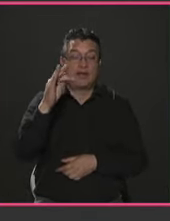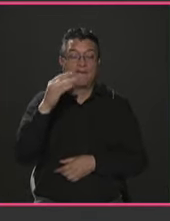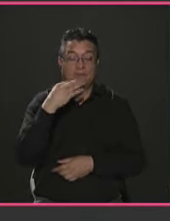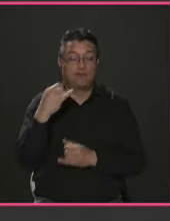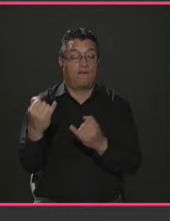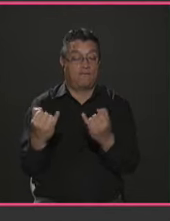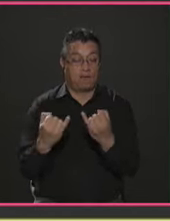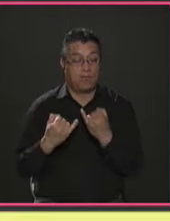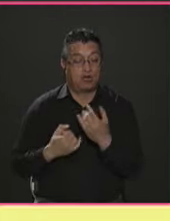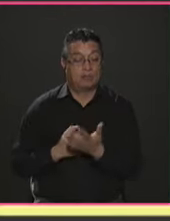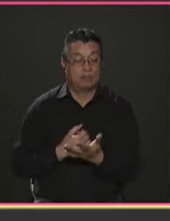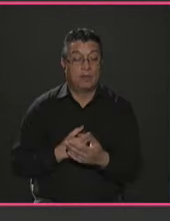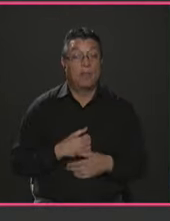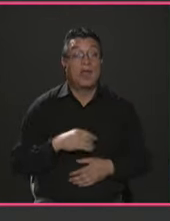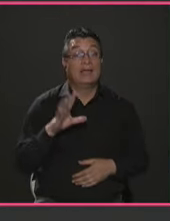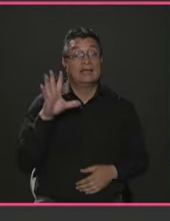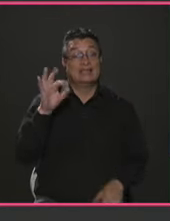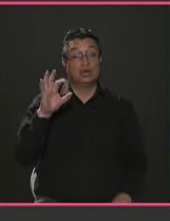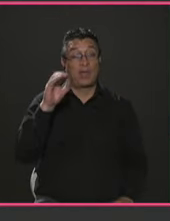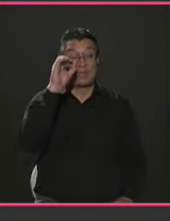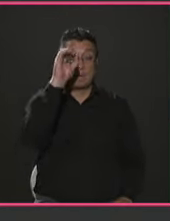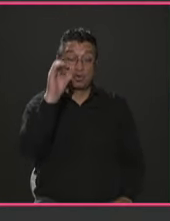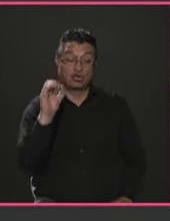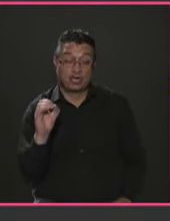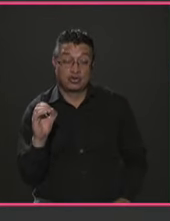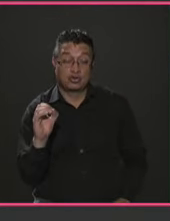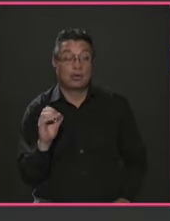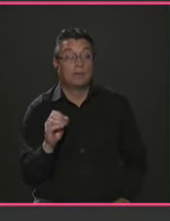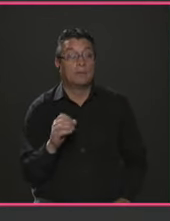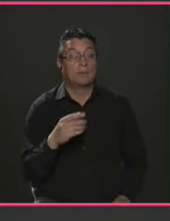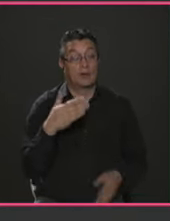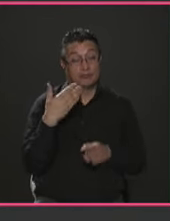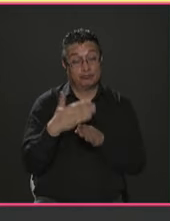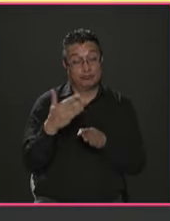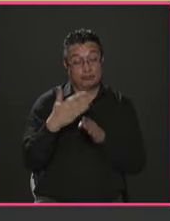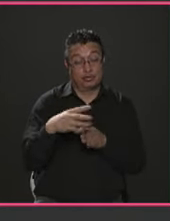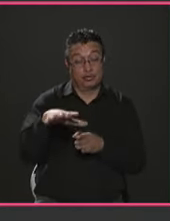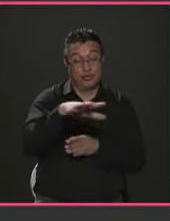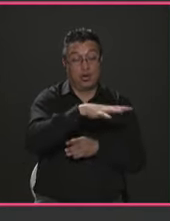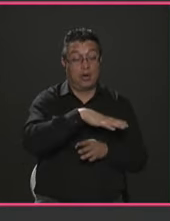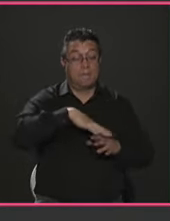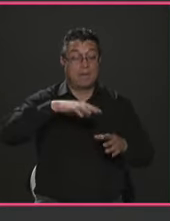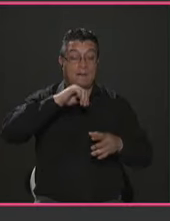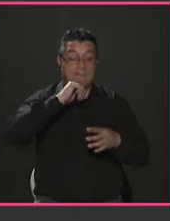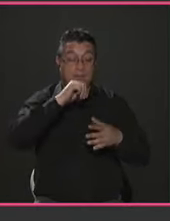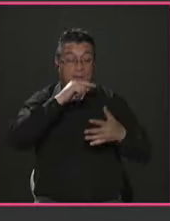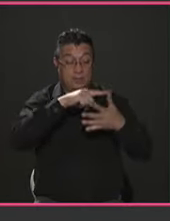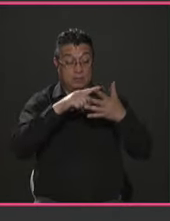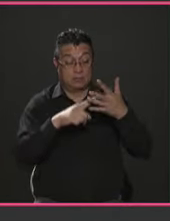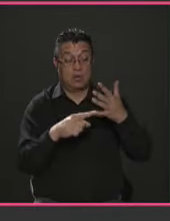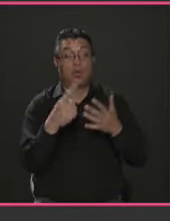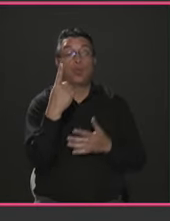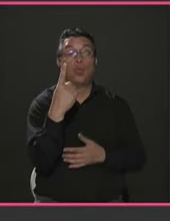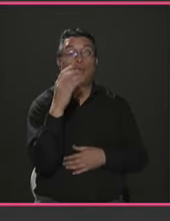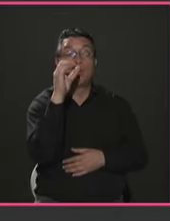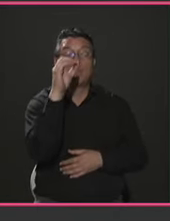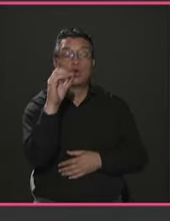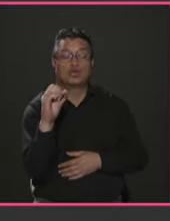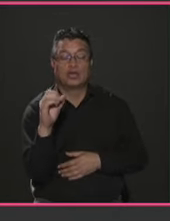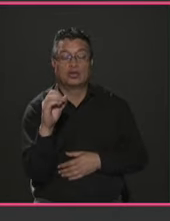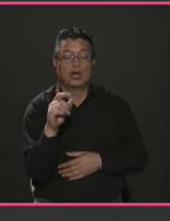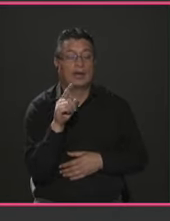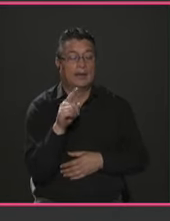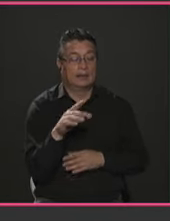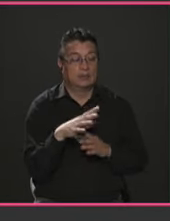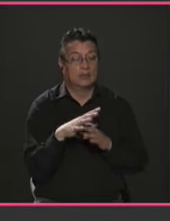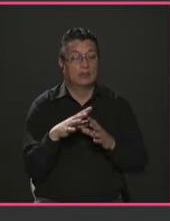eh el 50% del resto de los quintiles más bajos tiene el 1% Sí eso es